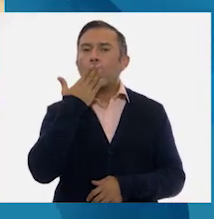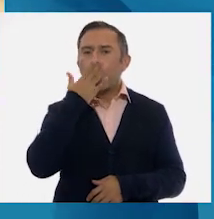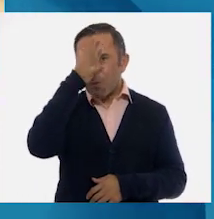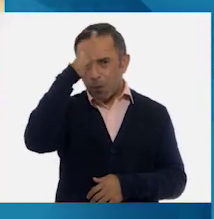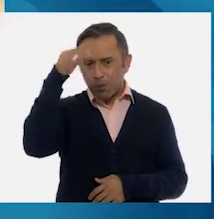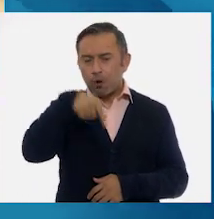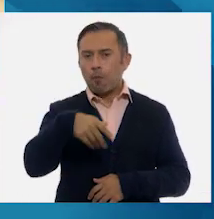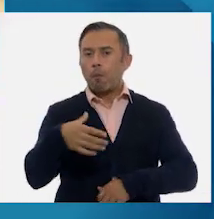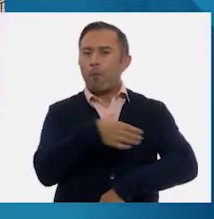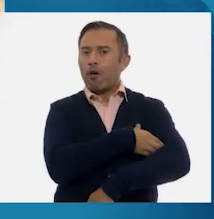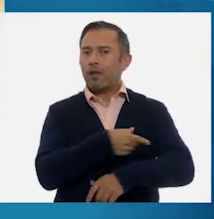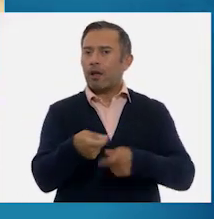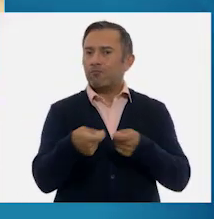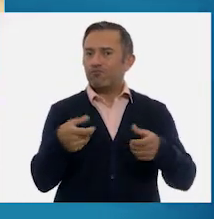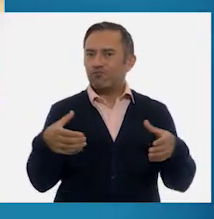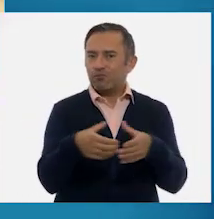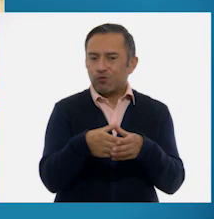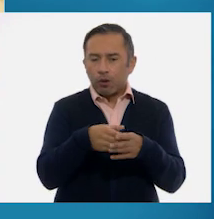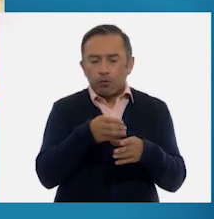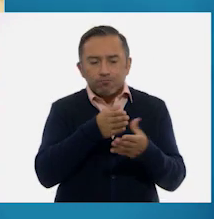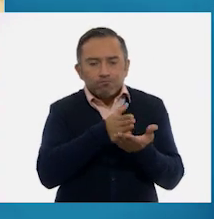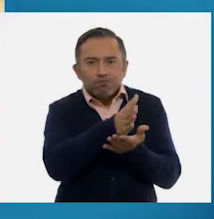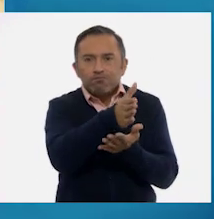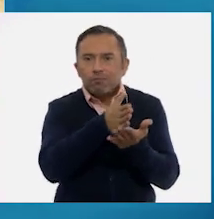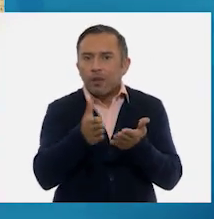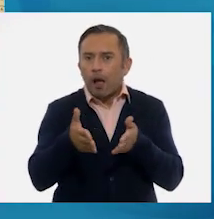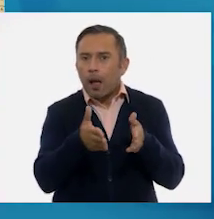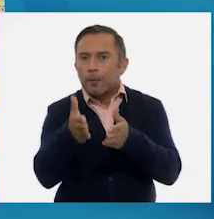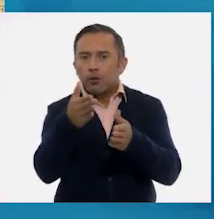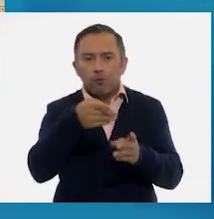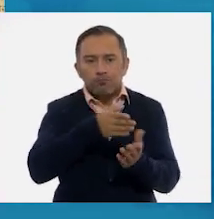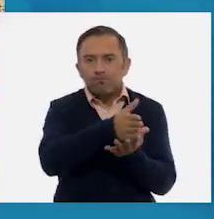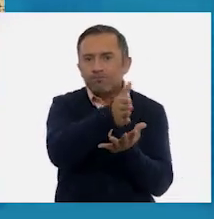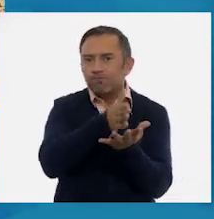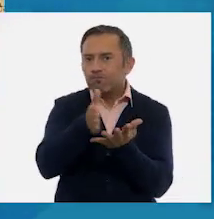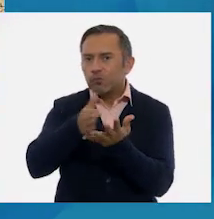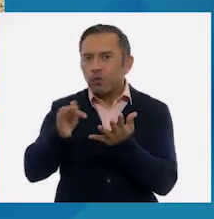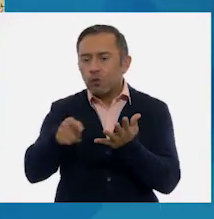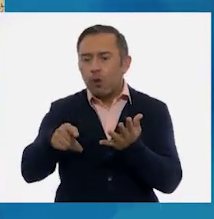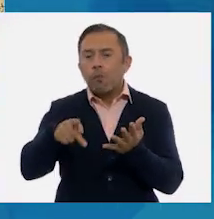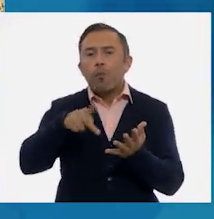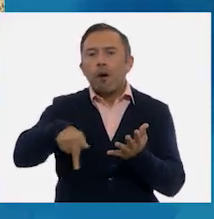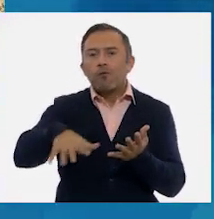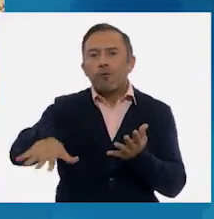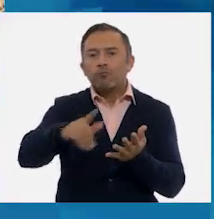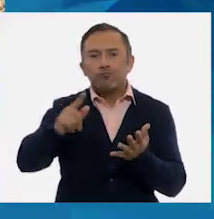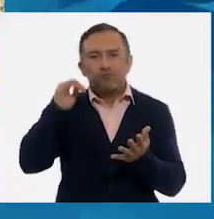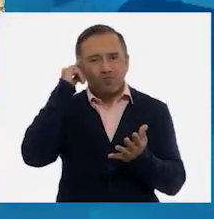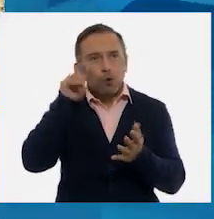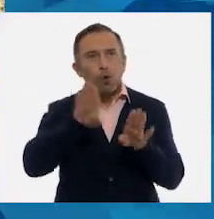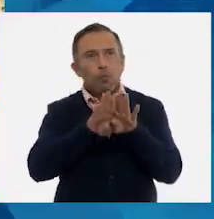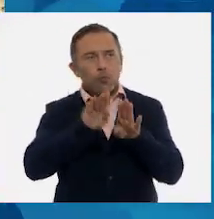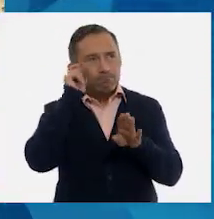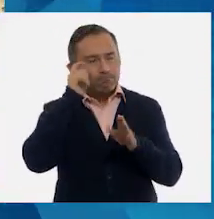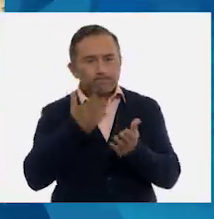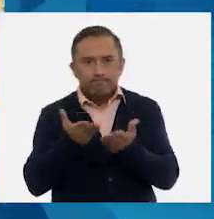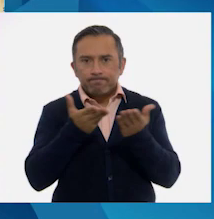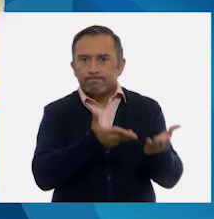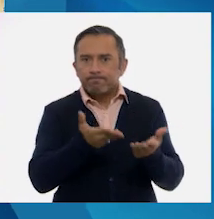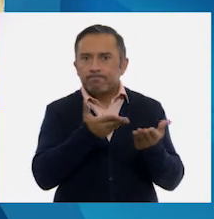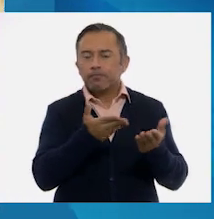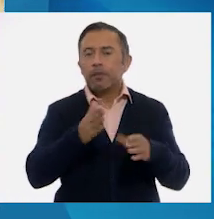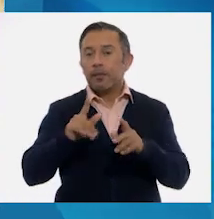de comunicación, los mecanismos de tributo y el apoyo de los tlaxcaltecas y de otras culturas para